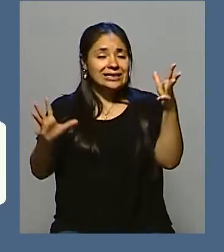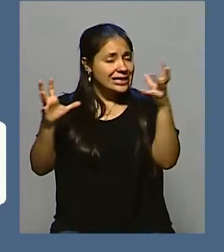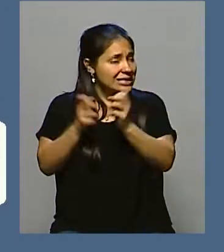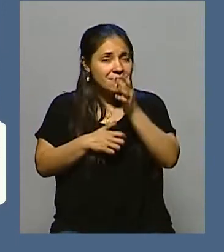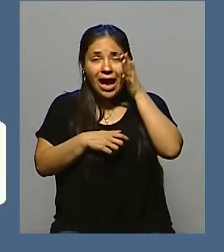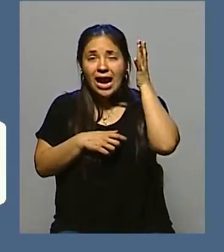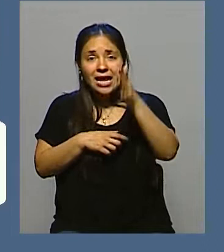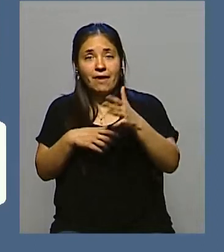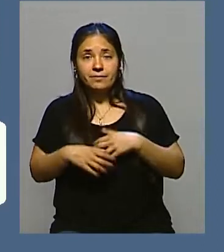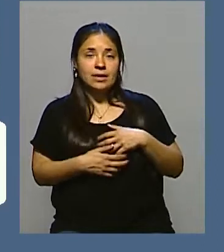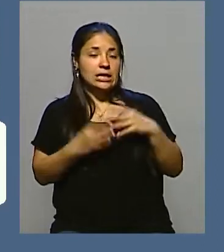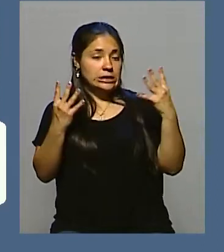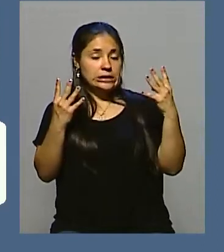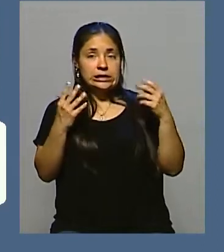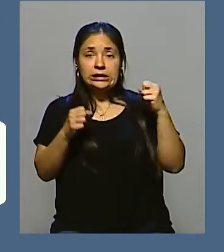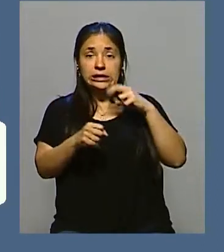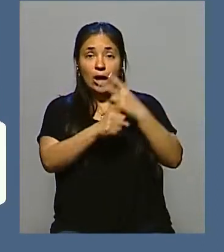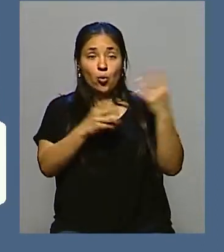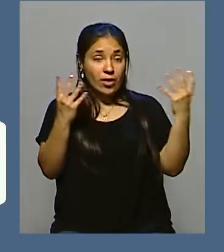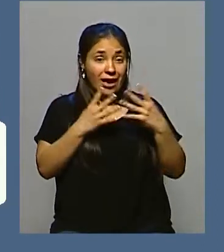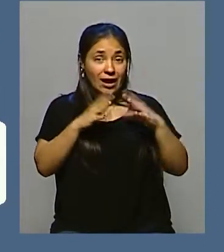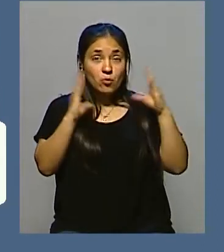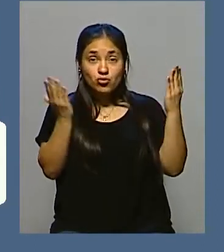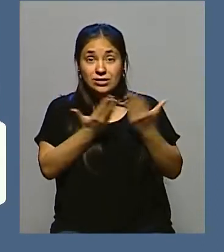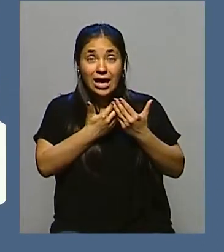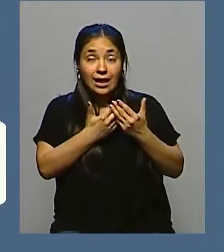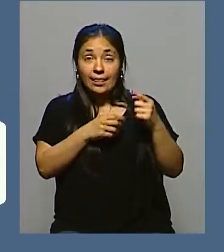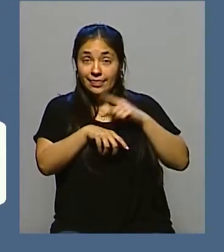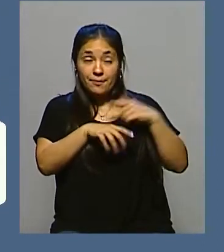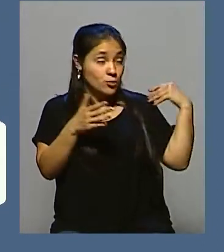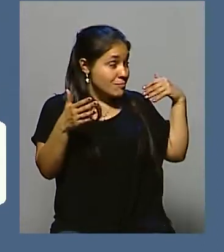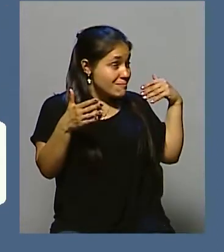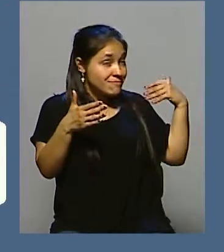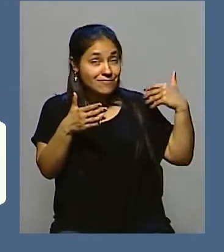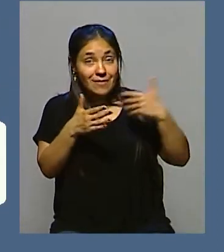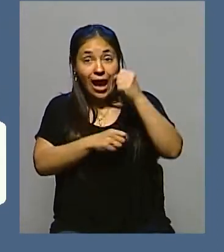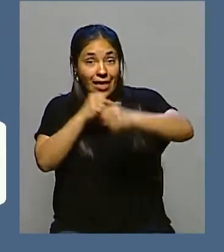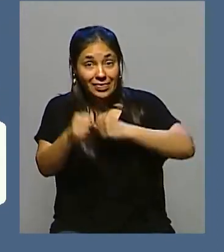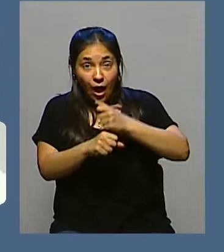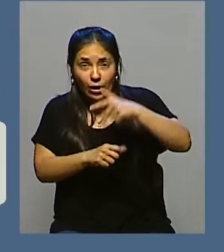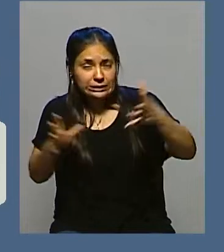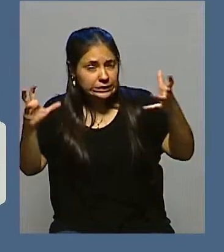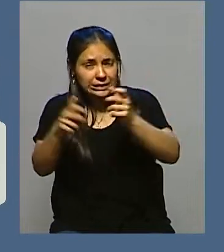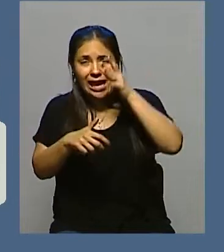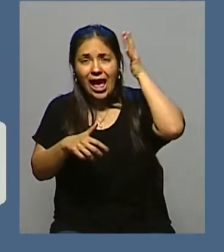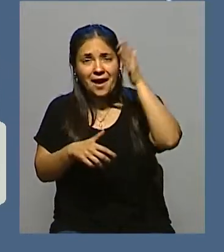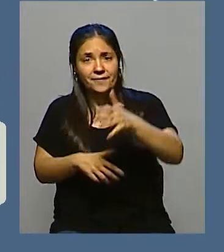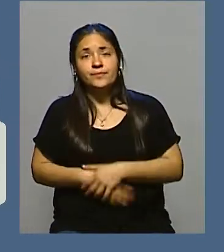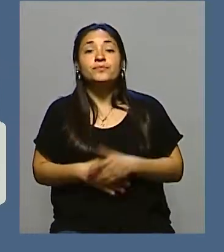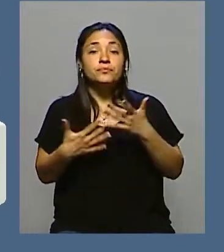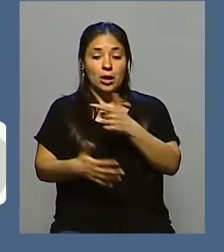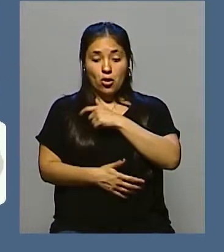la Segunda Guerra Mundial. Y lo que amenaza, vuelvo a repetirle, si este gobierno que va